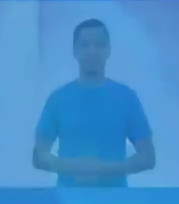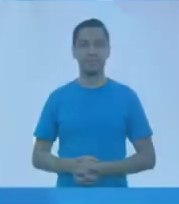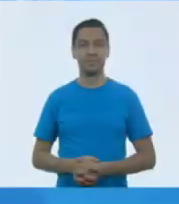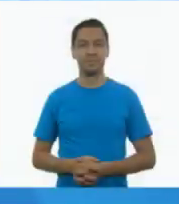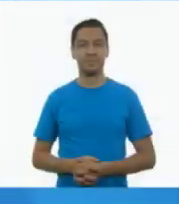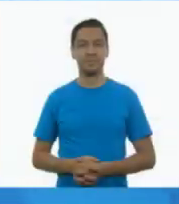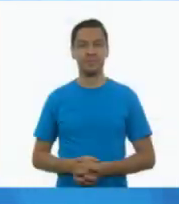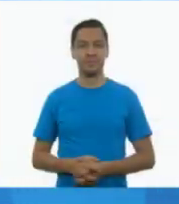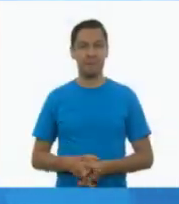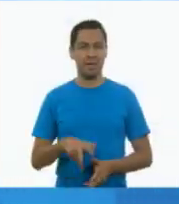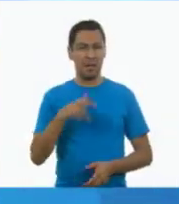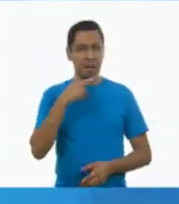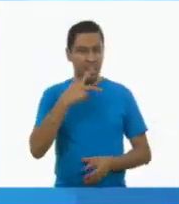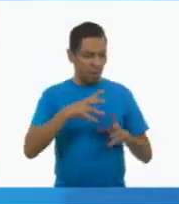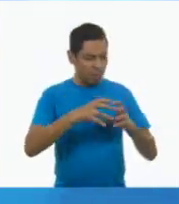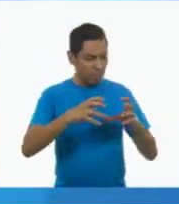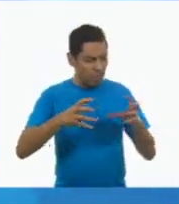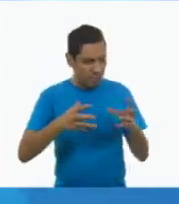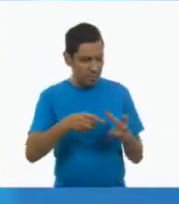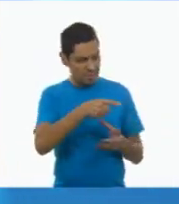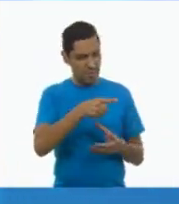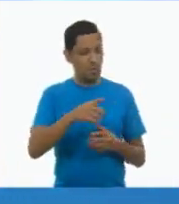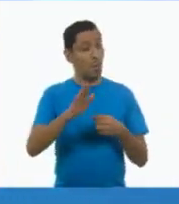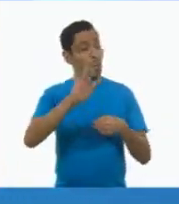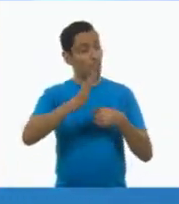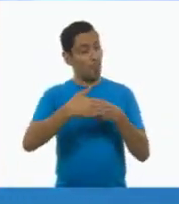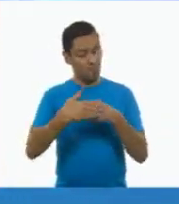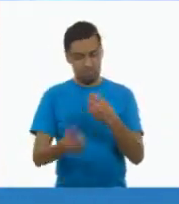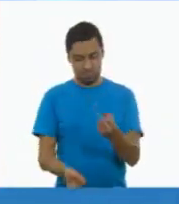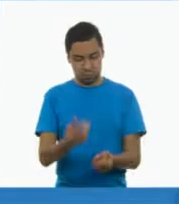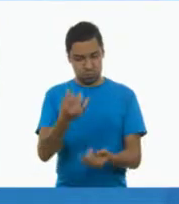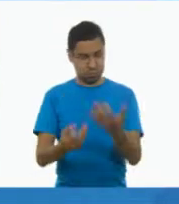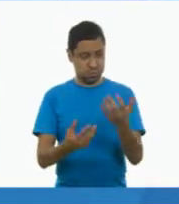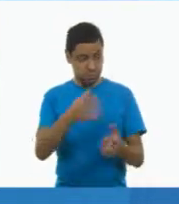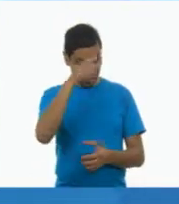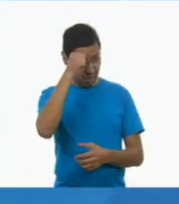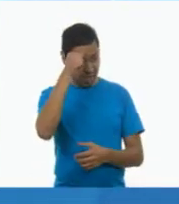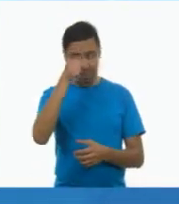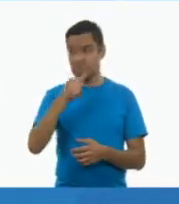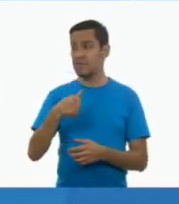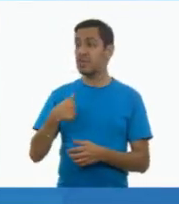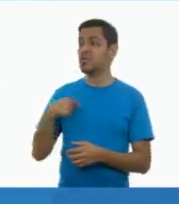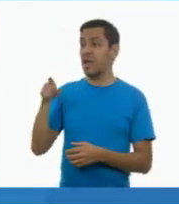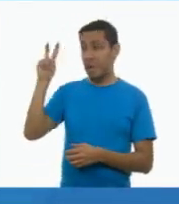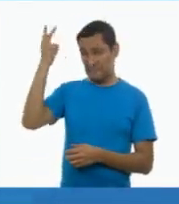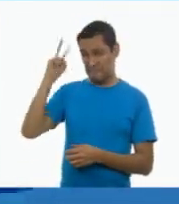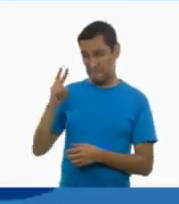Mejor tú llevas los bombones para la fogata, ¿va? Sí, y que Vale lleve la cámara, ¿no? Vale.